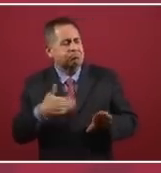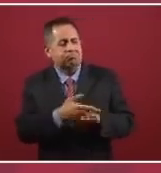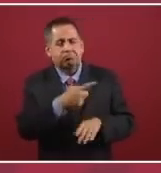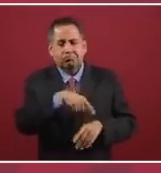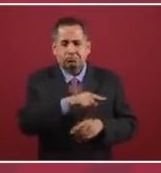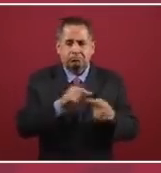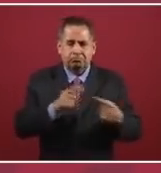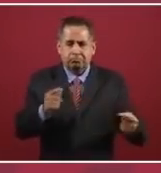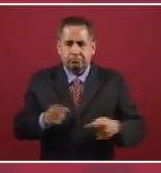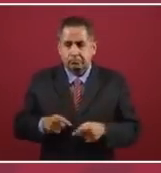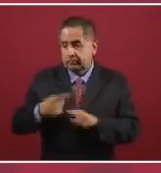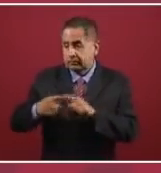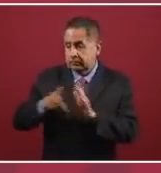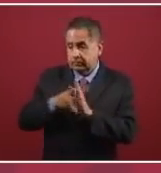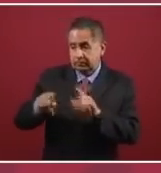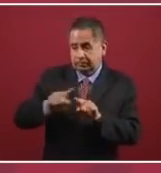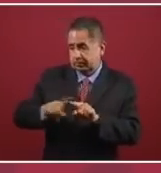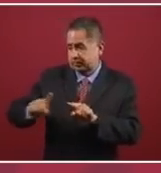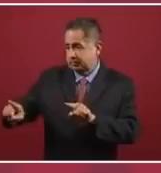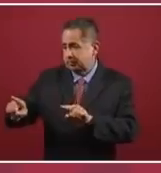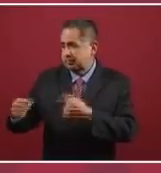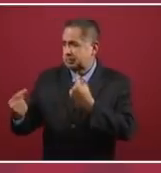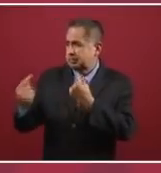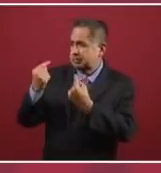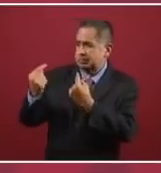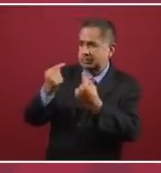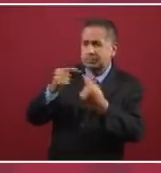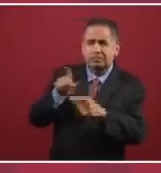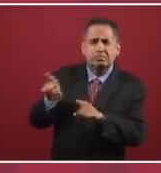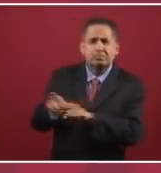en los distintos periódicos.